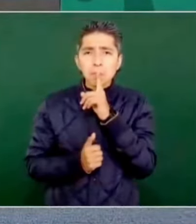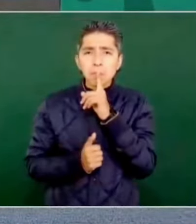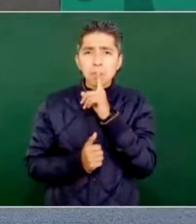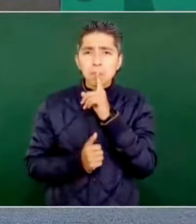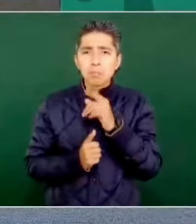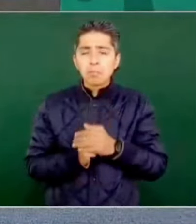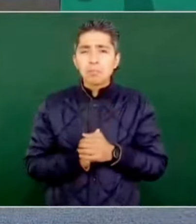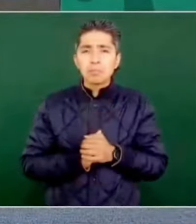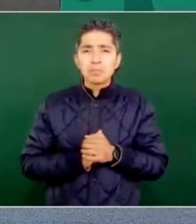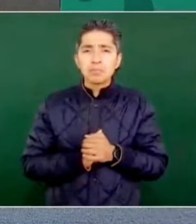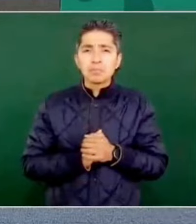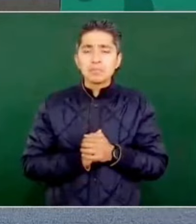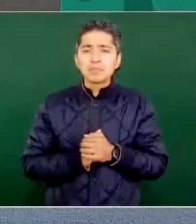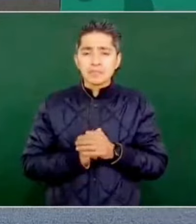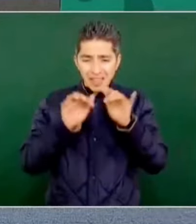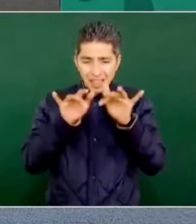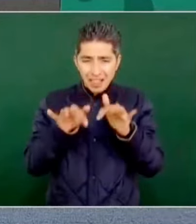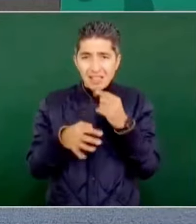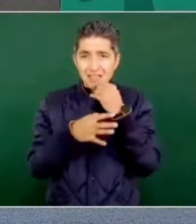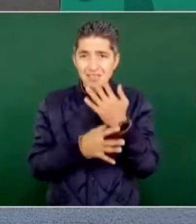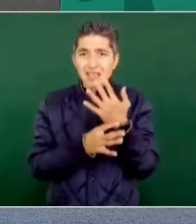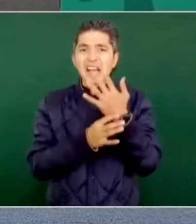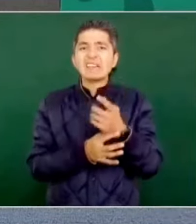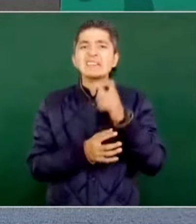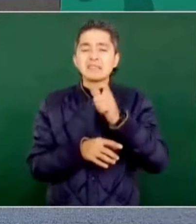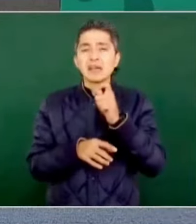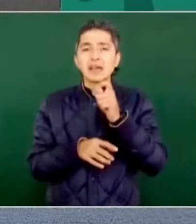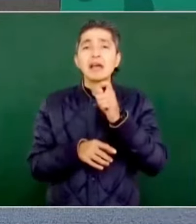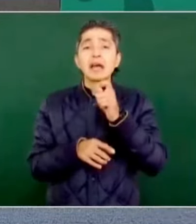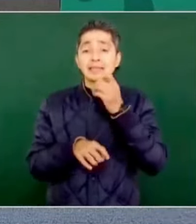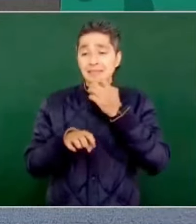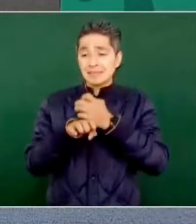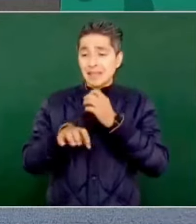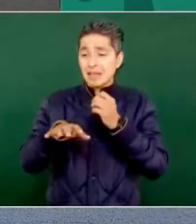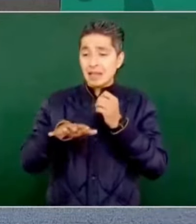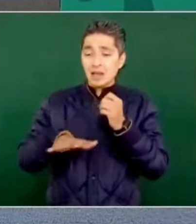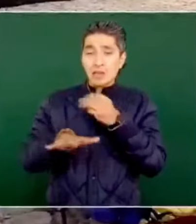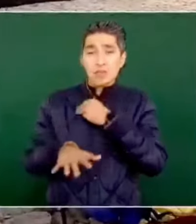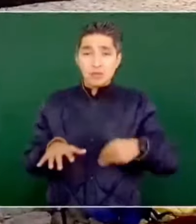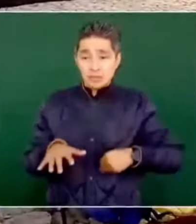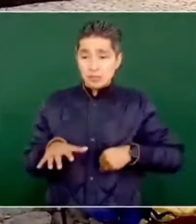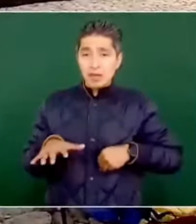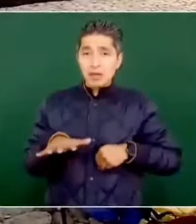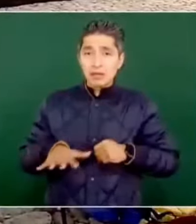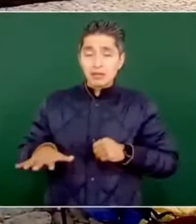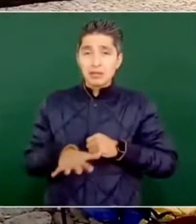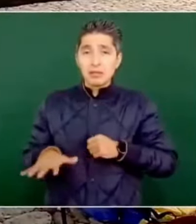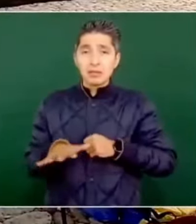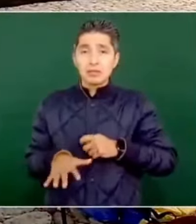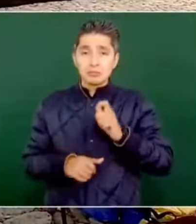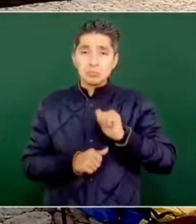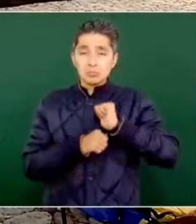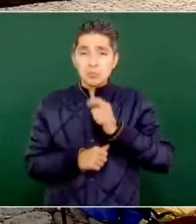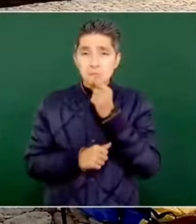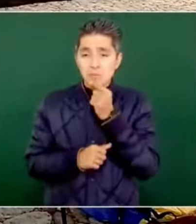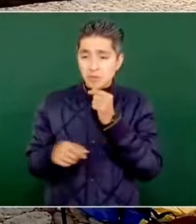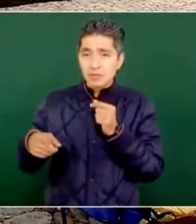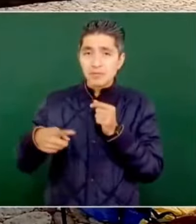ejército se habla de las autoridades locales y se habla de